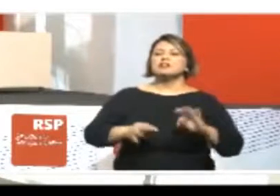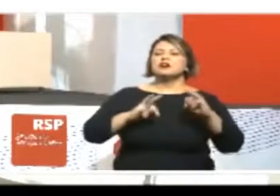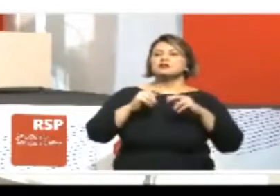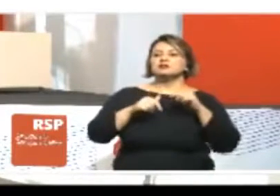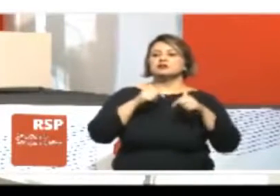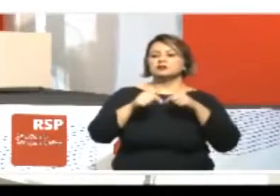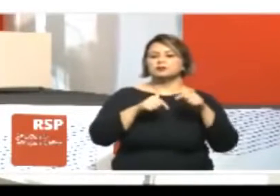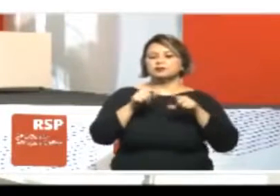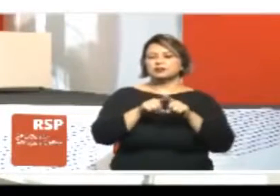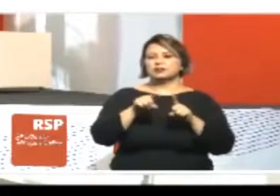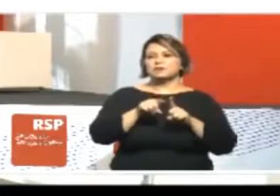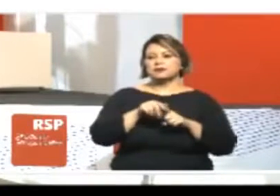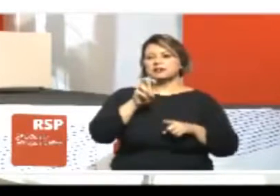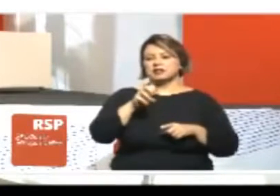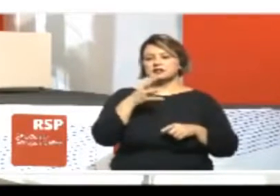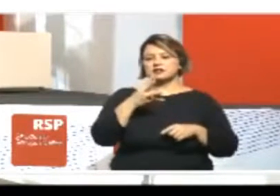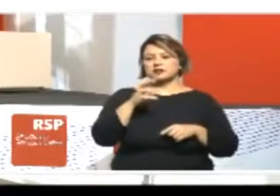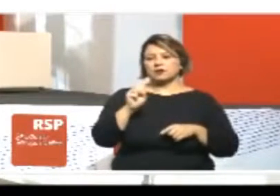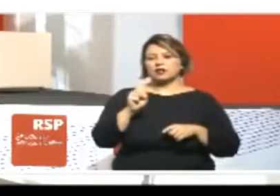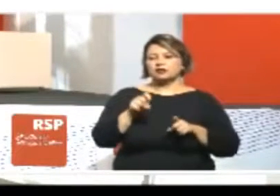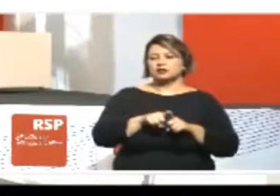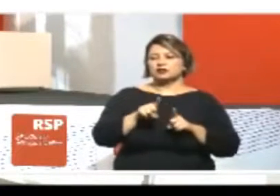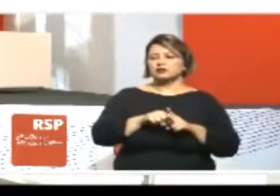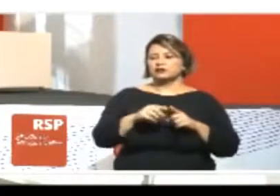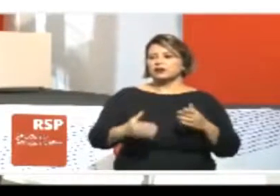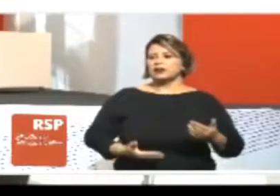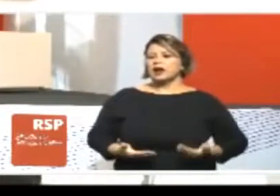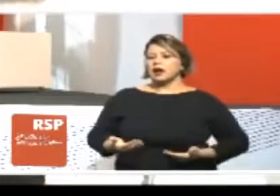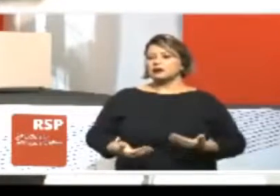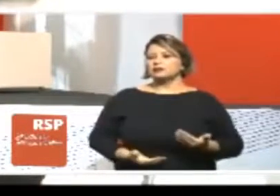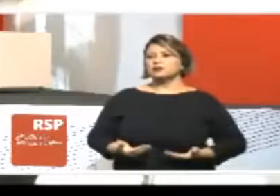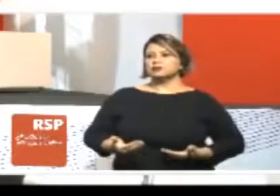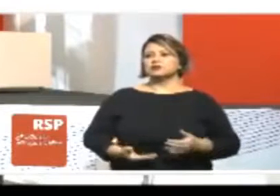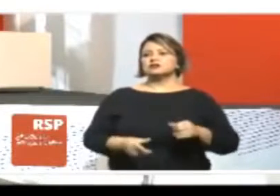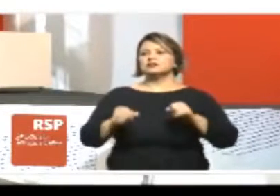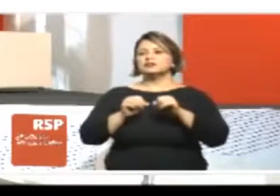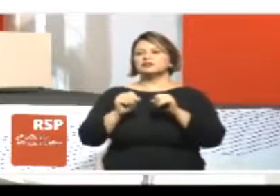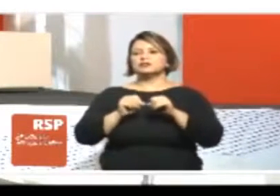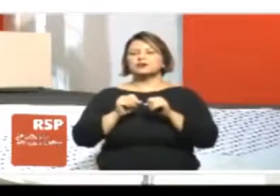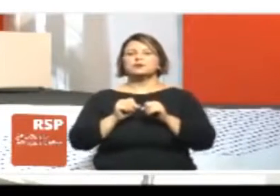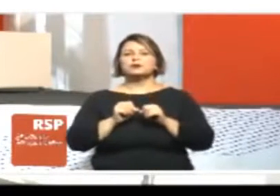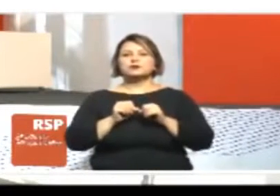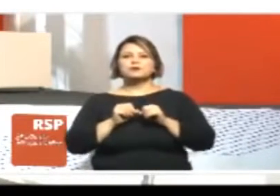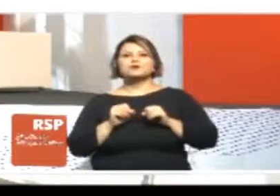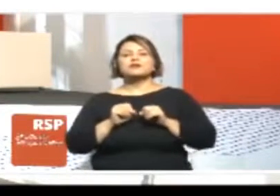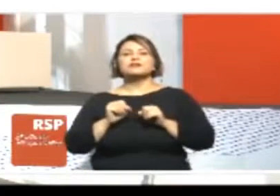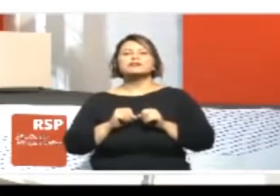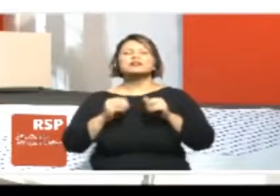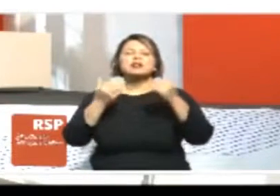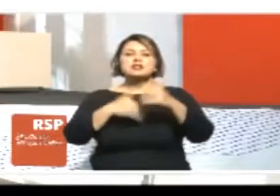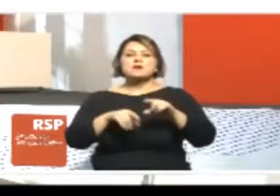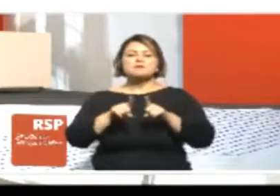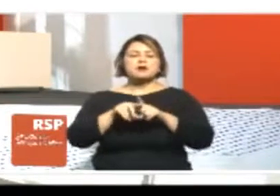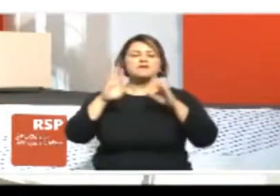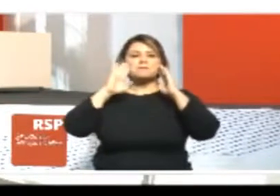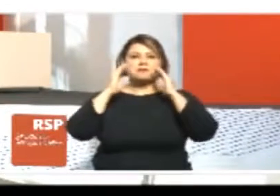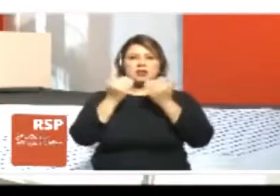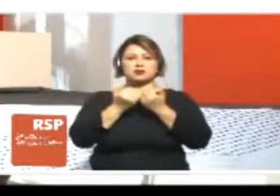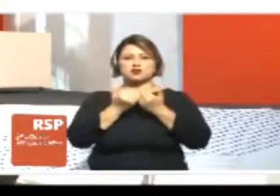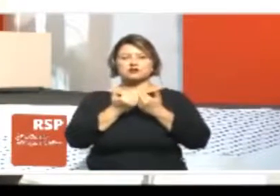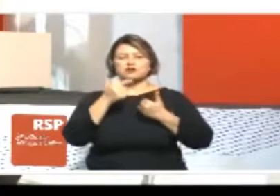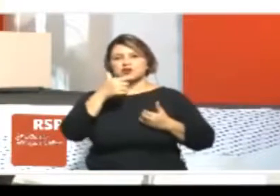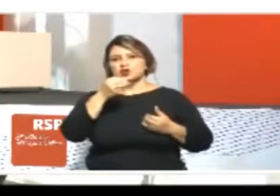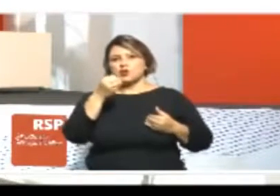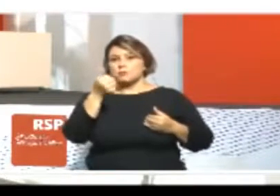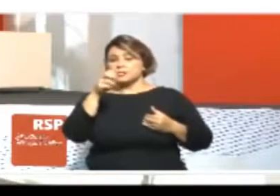548 trabajos que fueron sometidos a ese examen en México. En 2005 ya subieron a